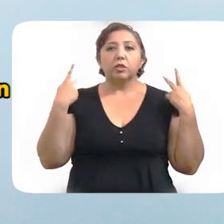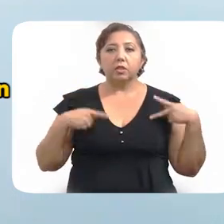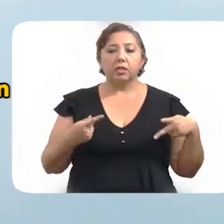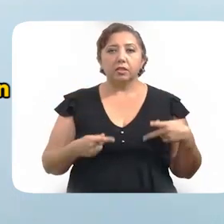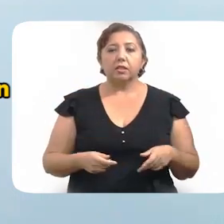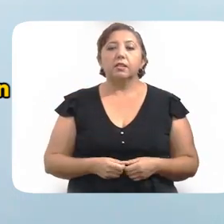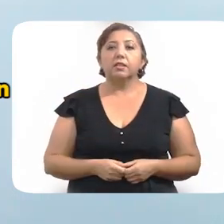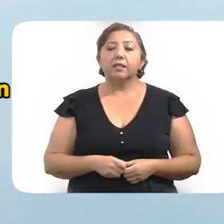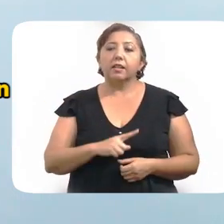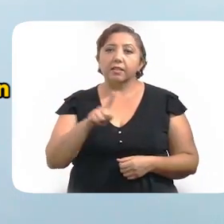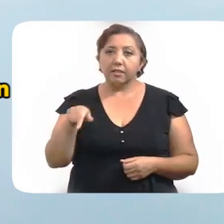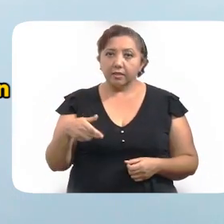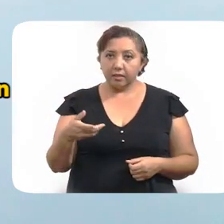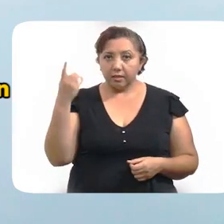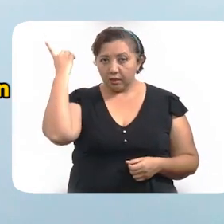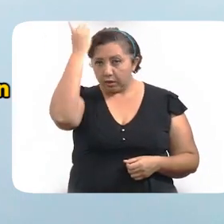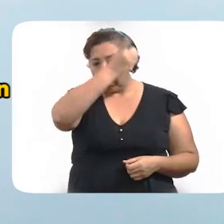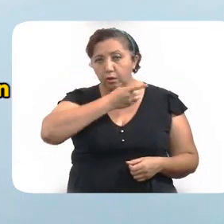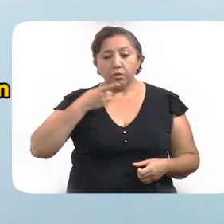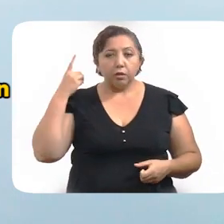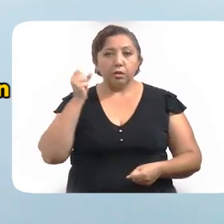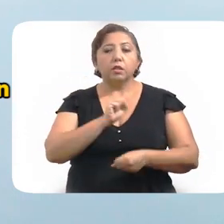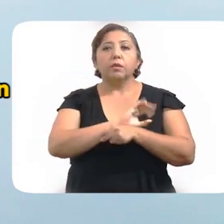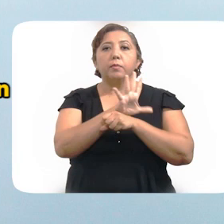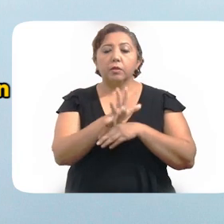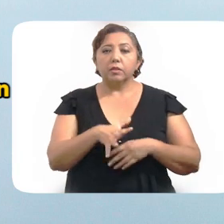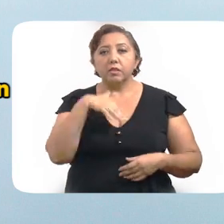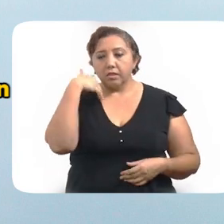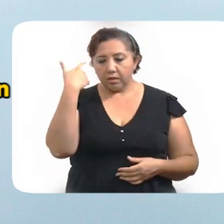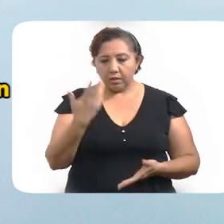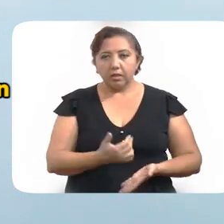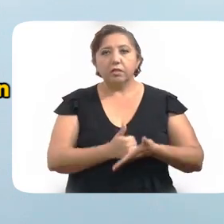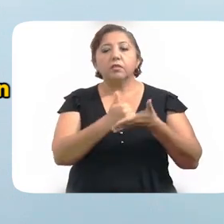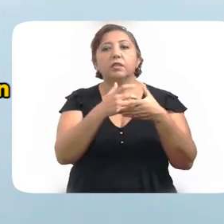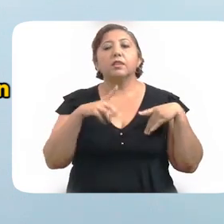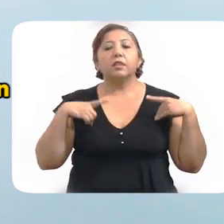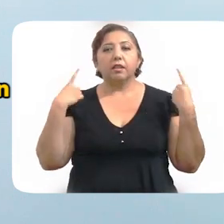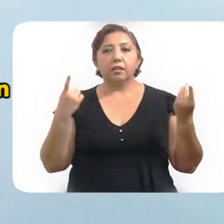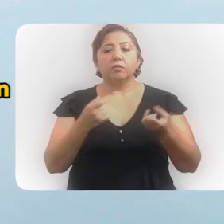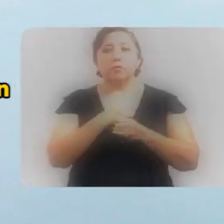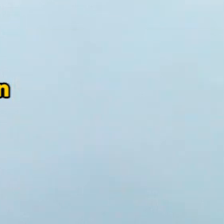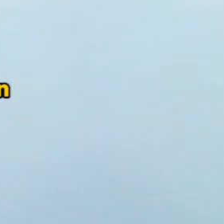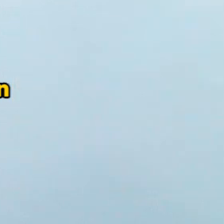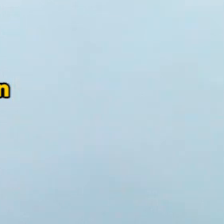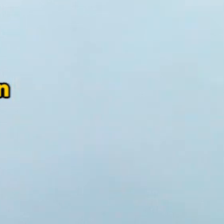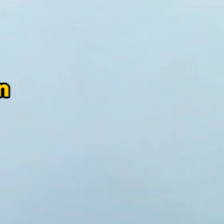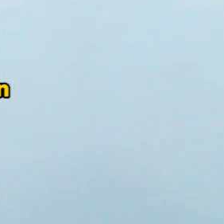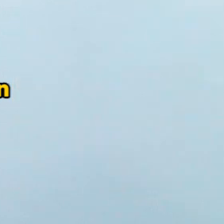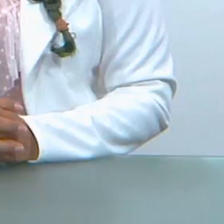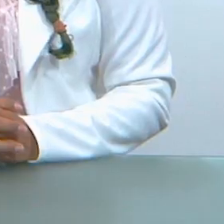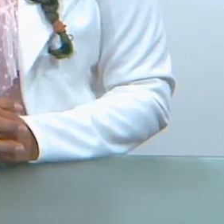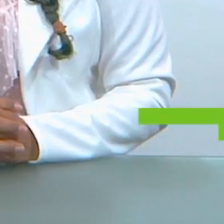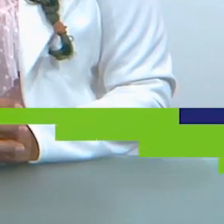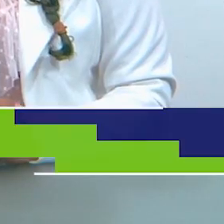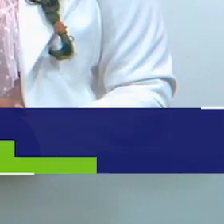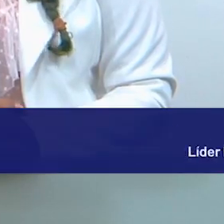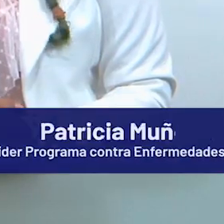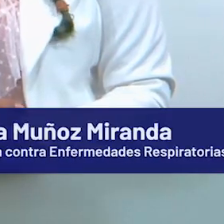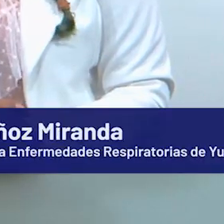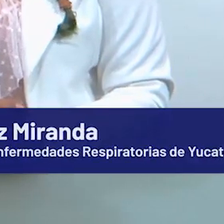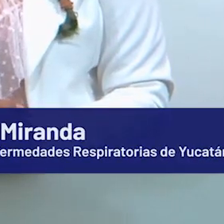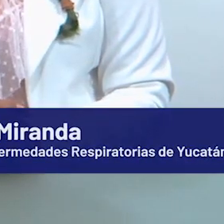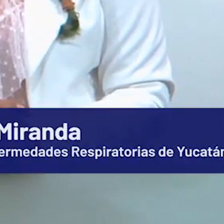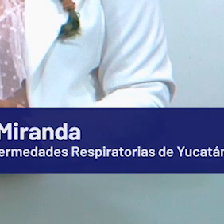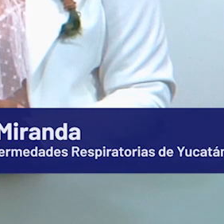de las personas que, al ser diagnosticadas con coronavirus, deseen cooperar proporcionando esta información. Este es el reporte por el día de hoy,